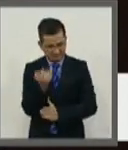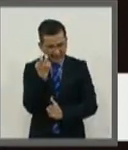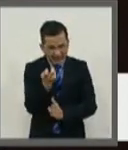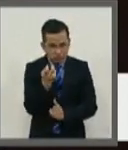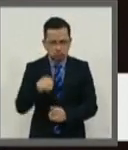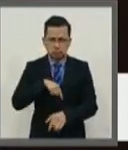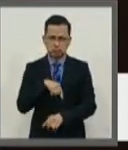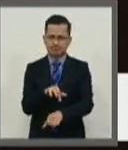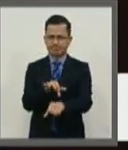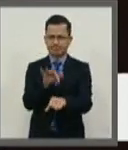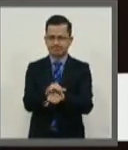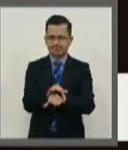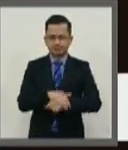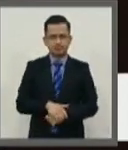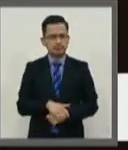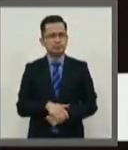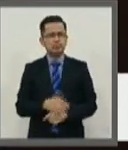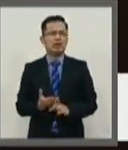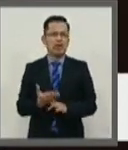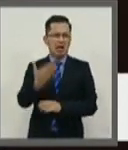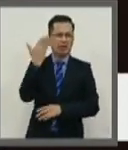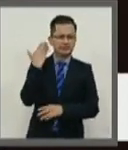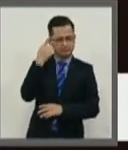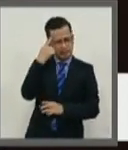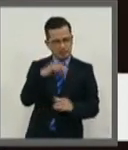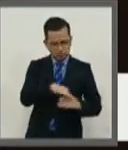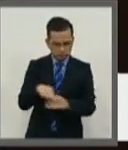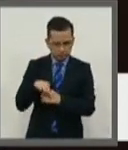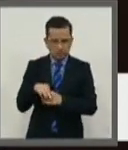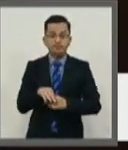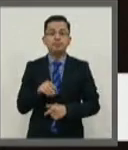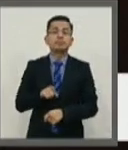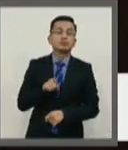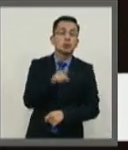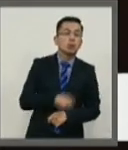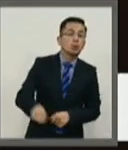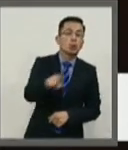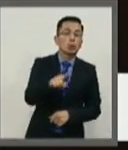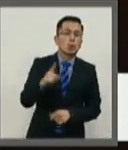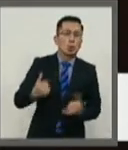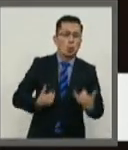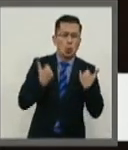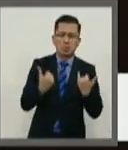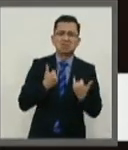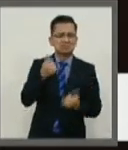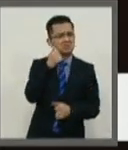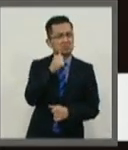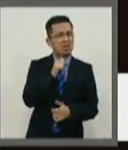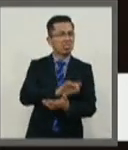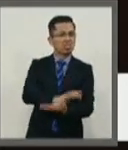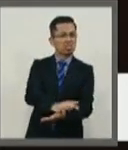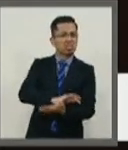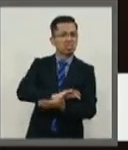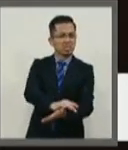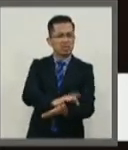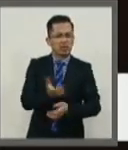procesos electorales, los jóvenes han sido discriminados. La ciudadanía se